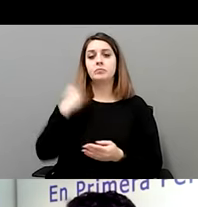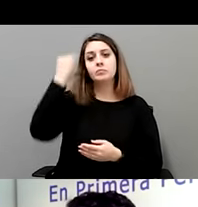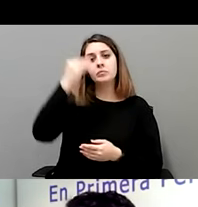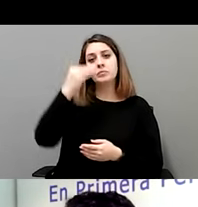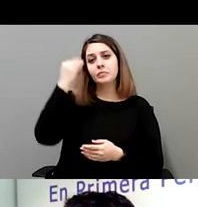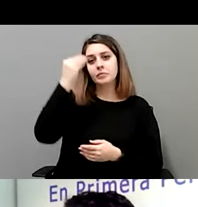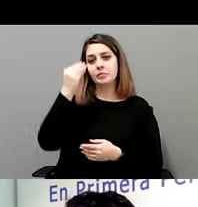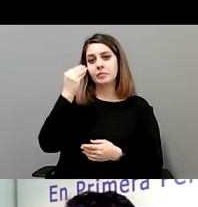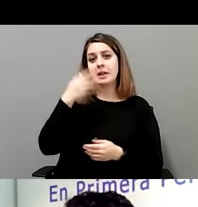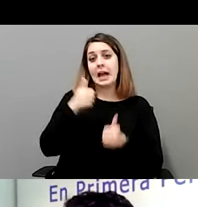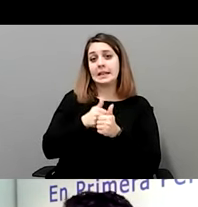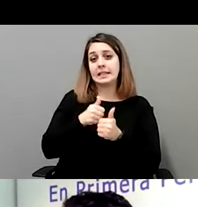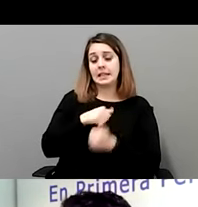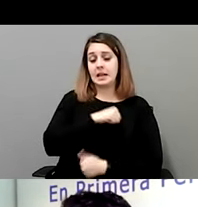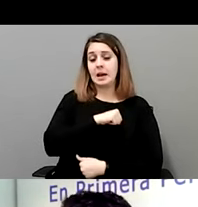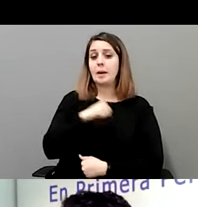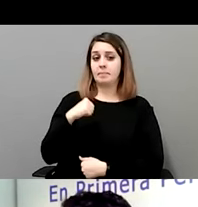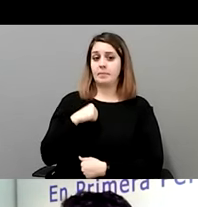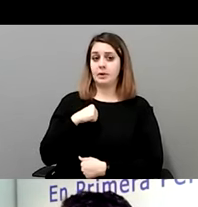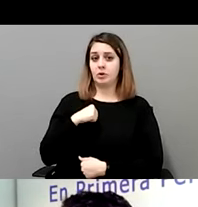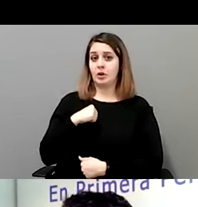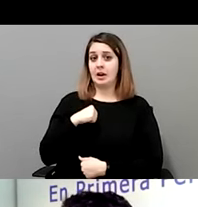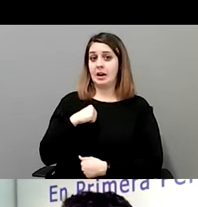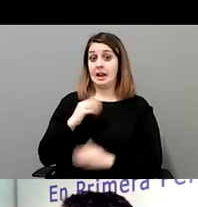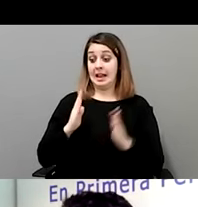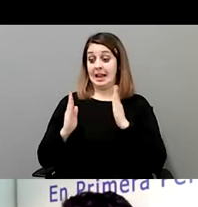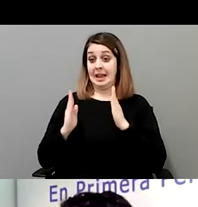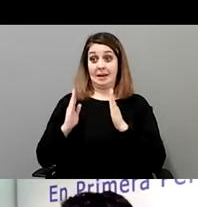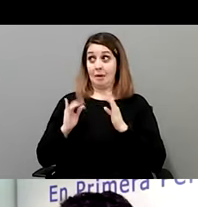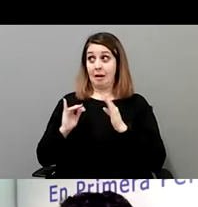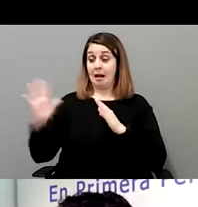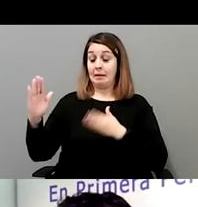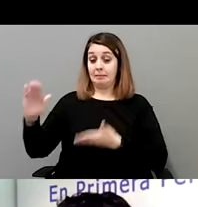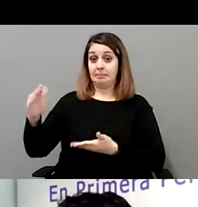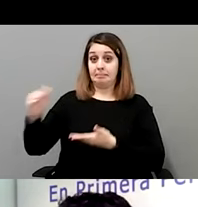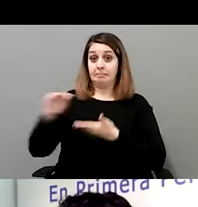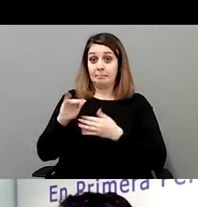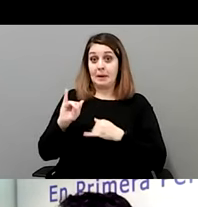la asistencia personal me llega justo en ese momento porque yo